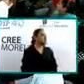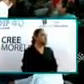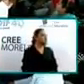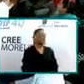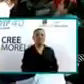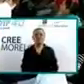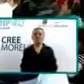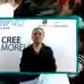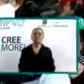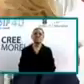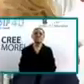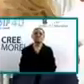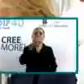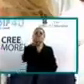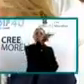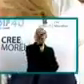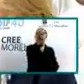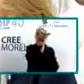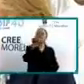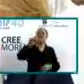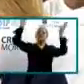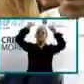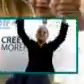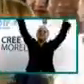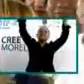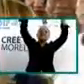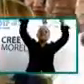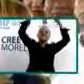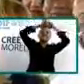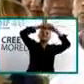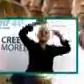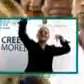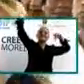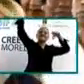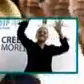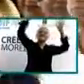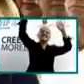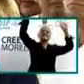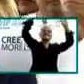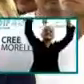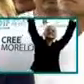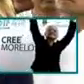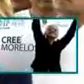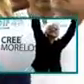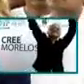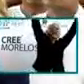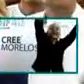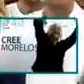¿Ellas? ¿Le estás diciendo tú? ¿Dónde estás? ¿Quién está hablándole? ¿Dónde estás